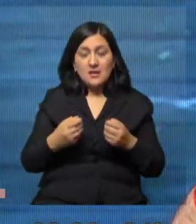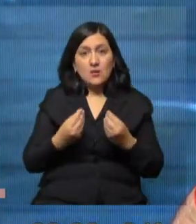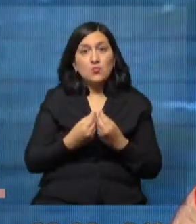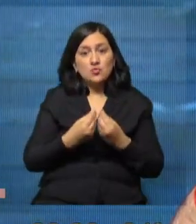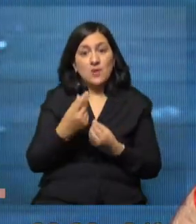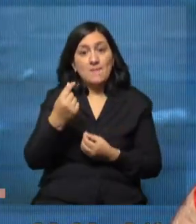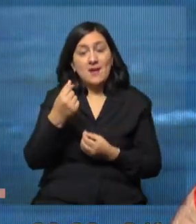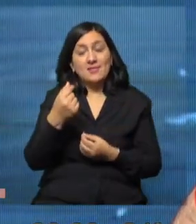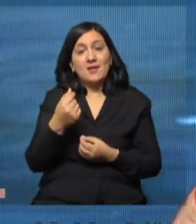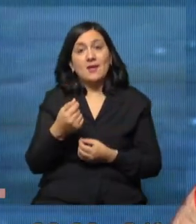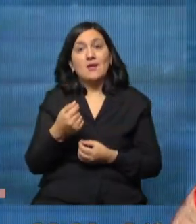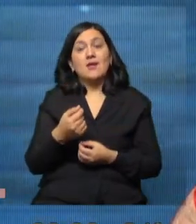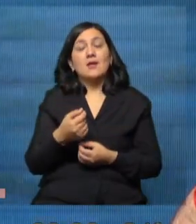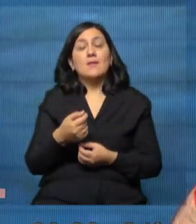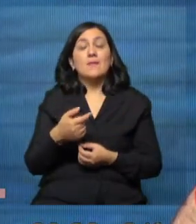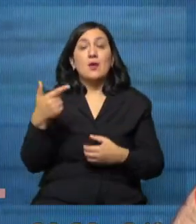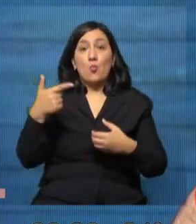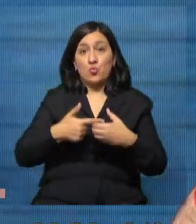dinero en generar con combustible.